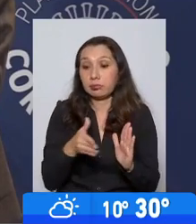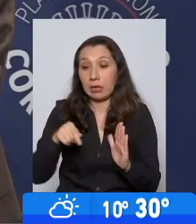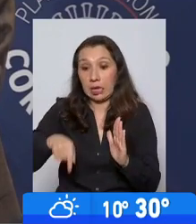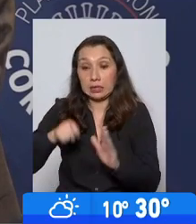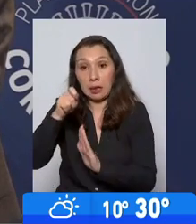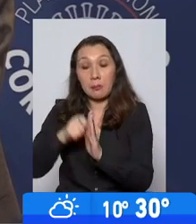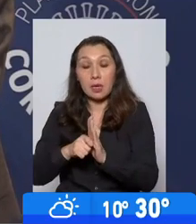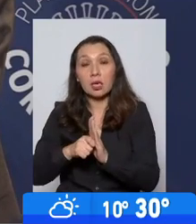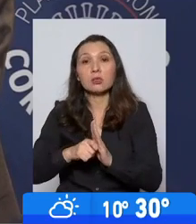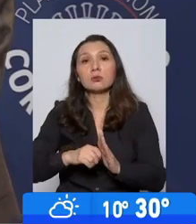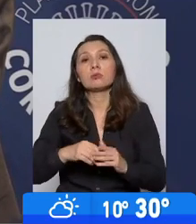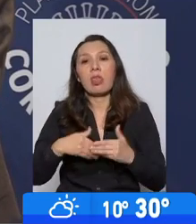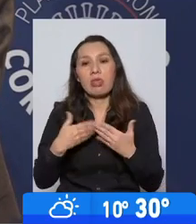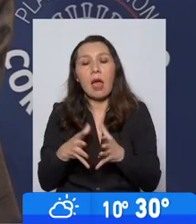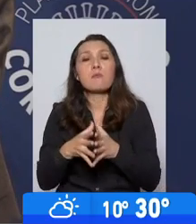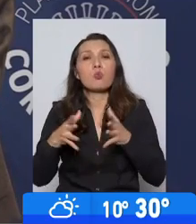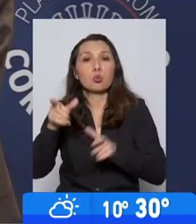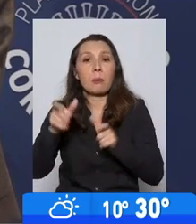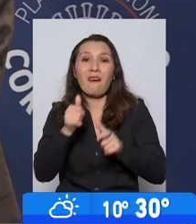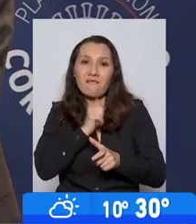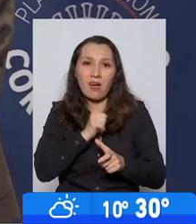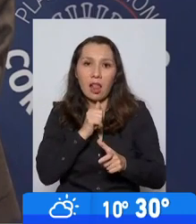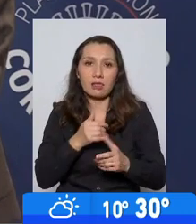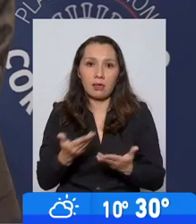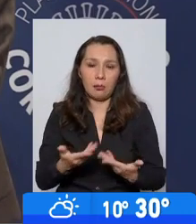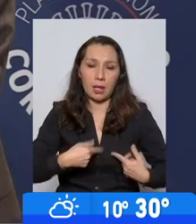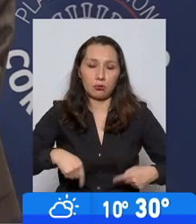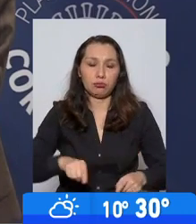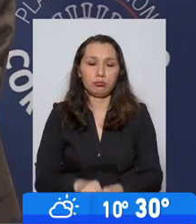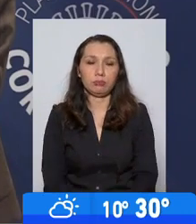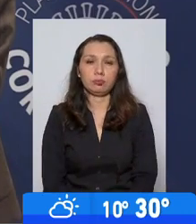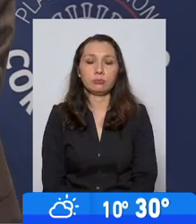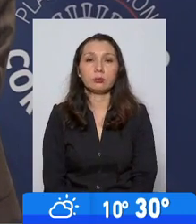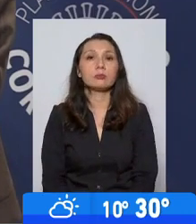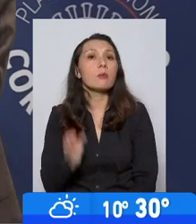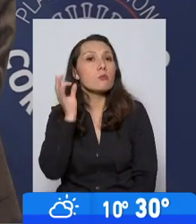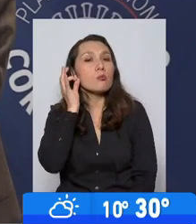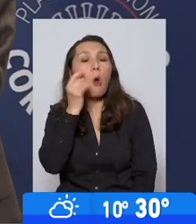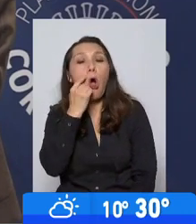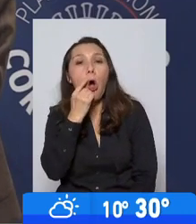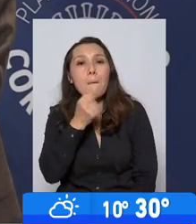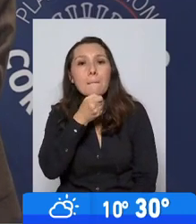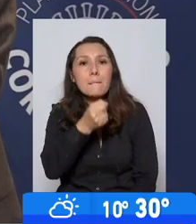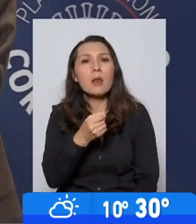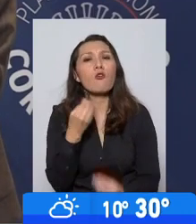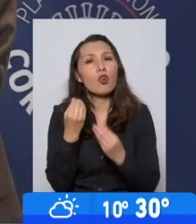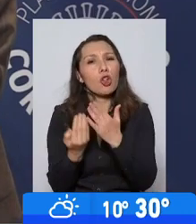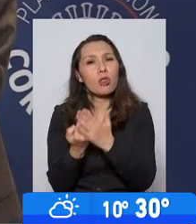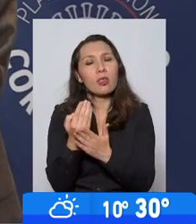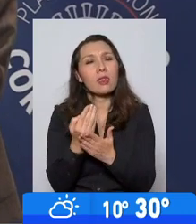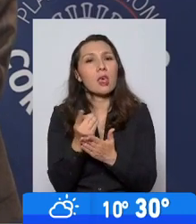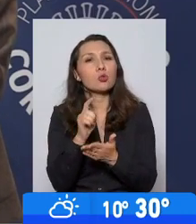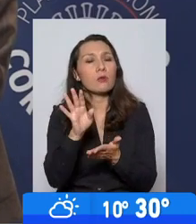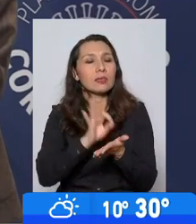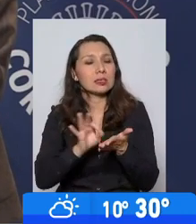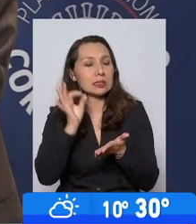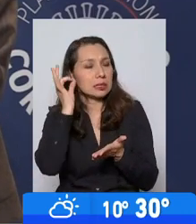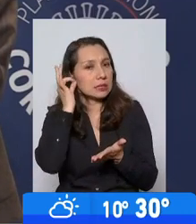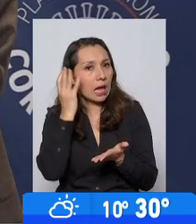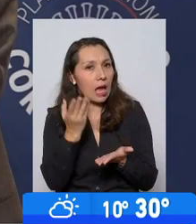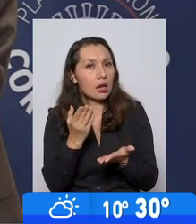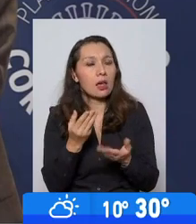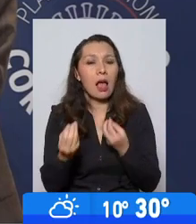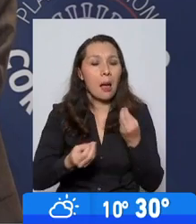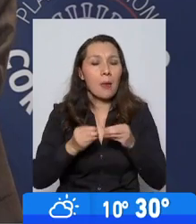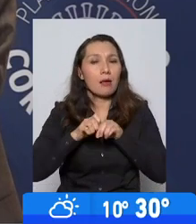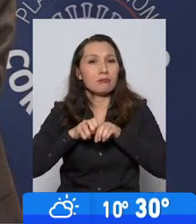mes alcanzar esa cobertura importante que nos hemos impuesto. Subsecretaria, buenos días. Si consideramos lo que pasó, lo que ha pasado